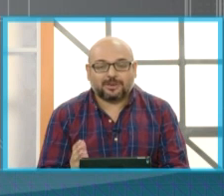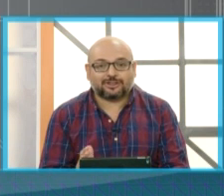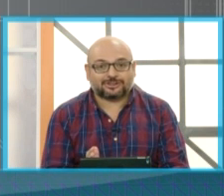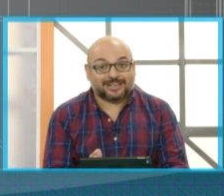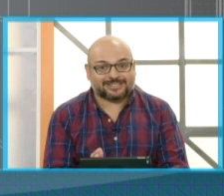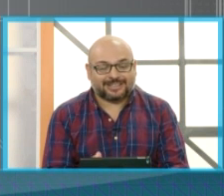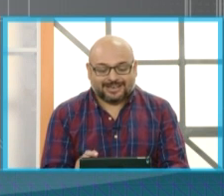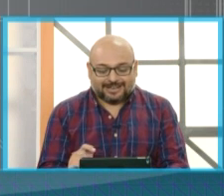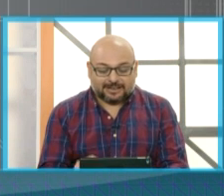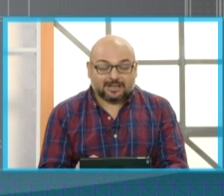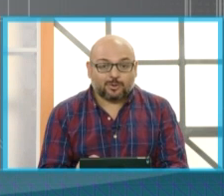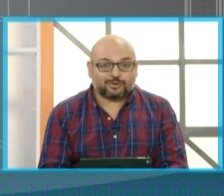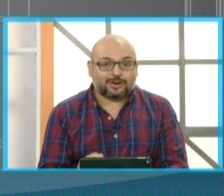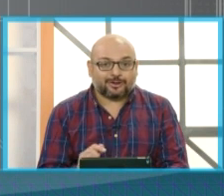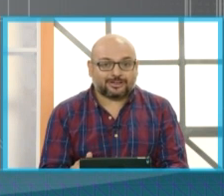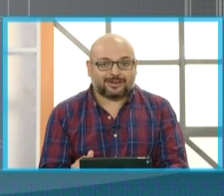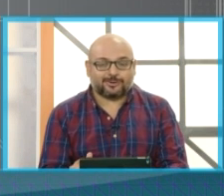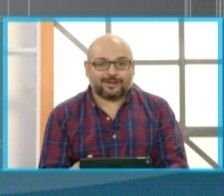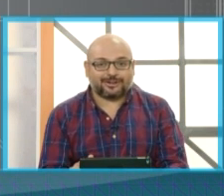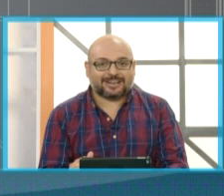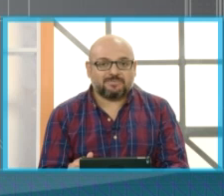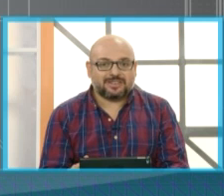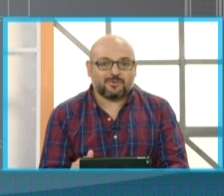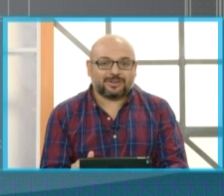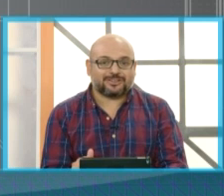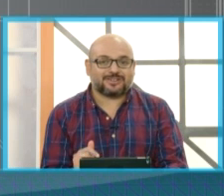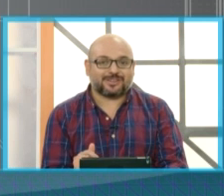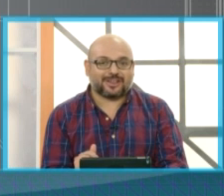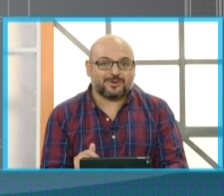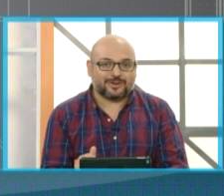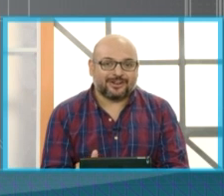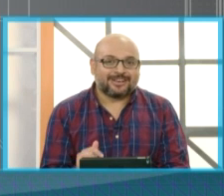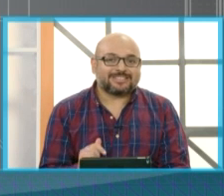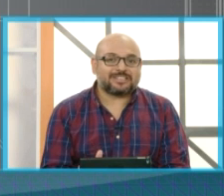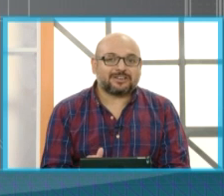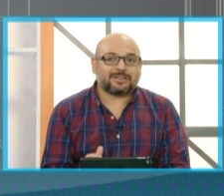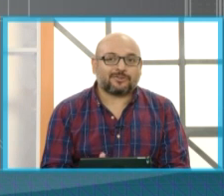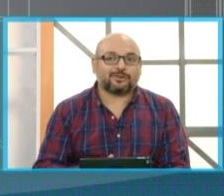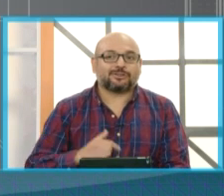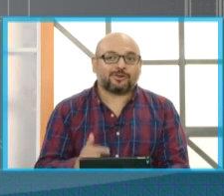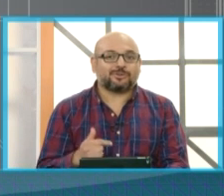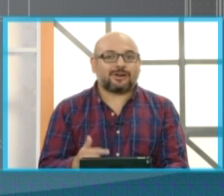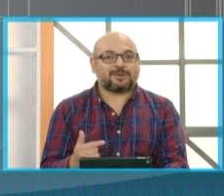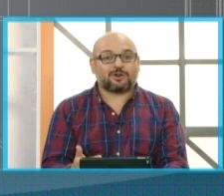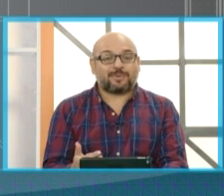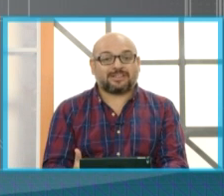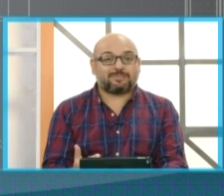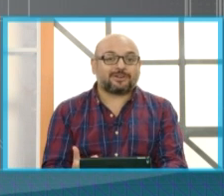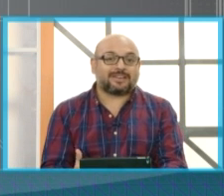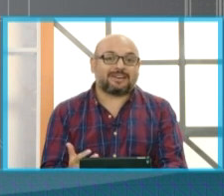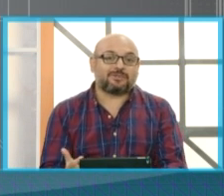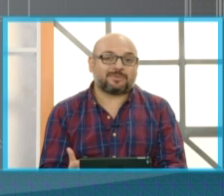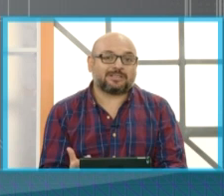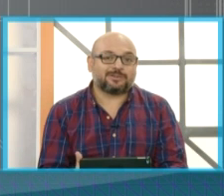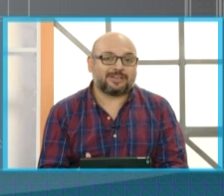2 metros 13. Está junto a otra jugadora que mide 1,51 metros. Se hicieron esta foto y todo el mundo la empezó a compartir